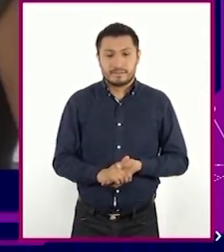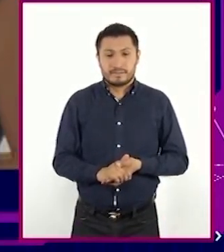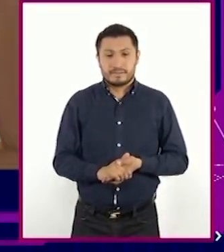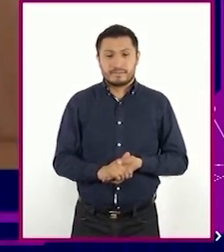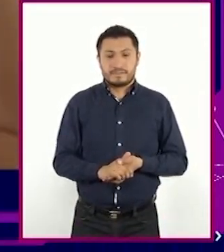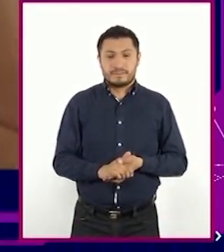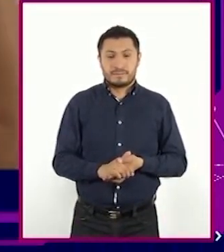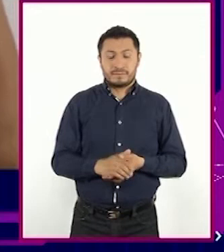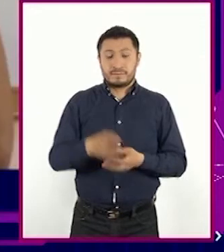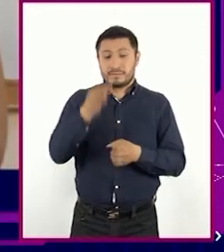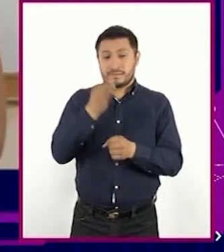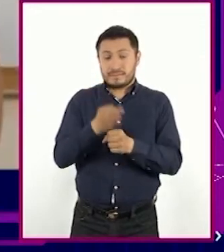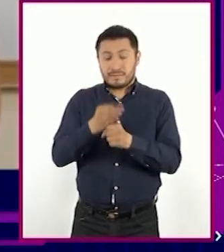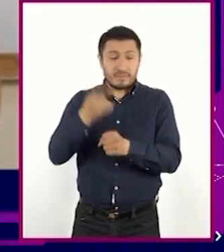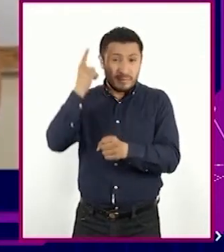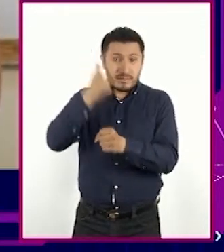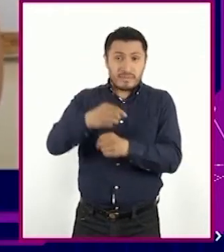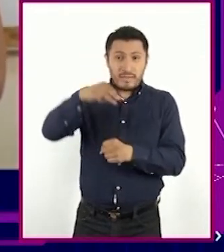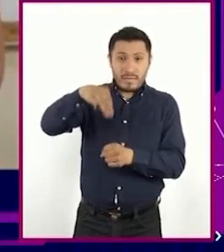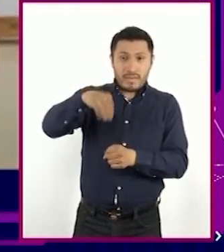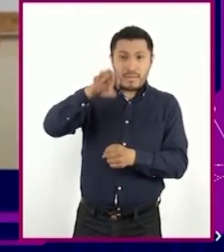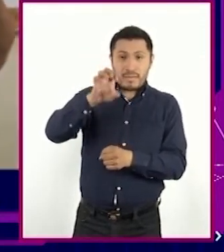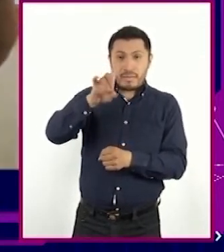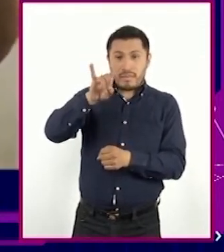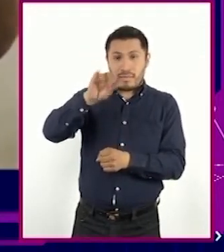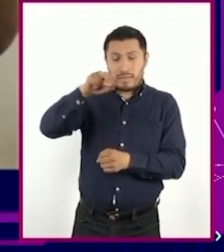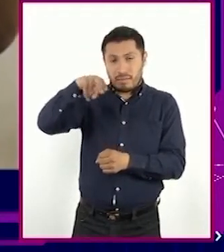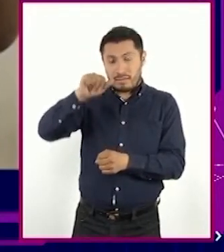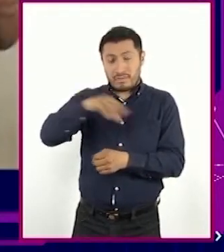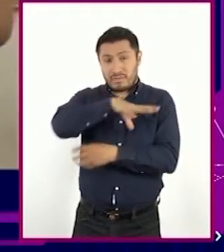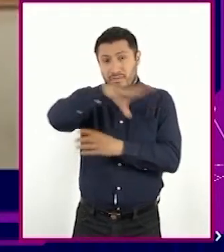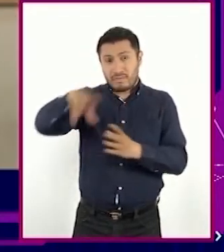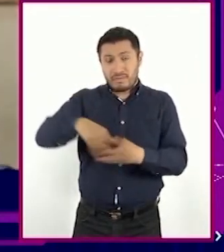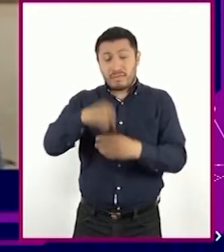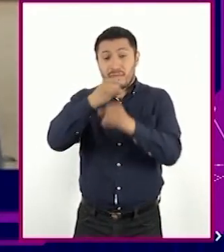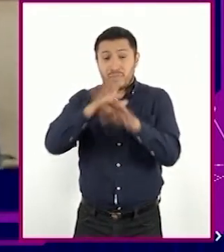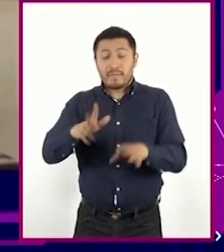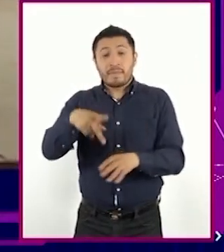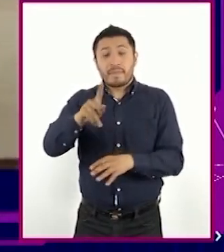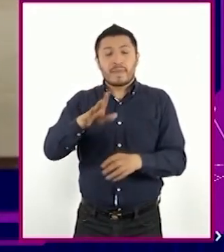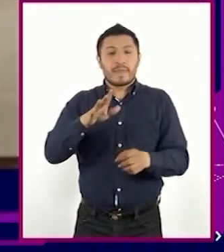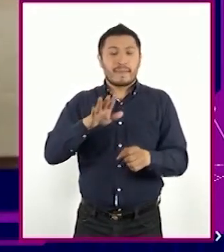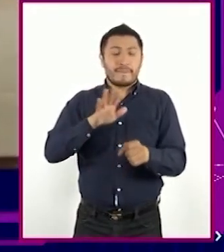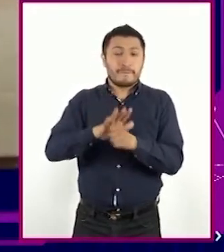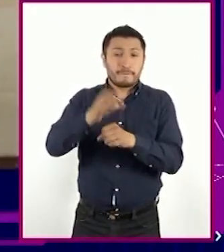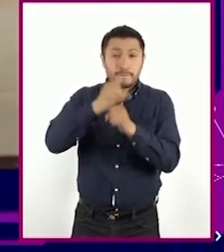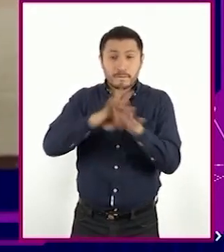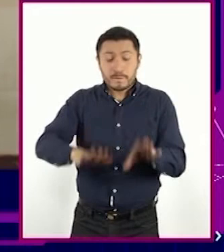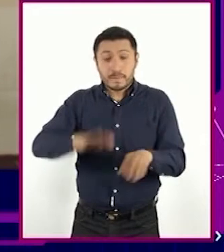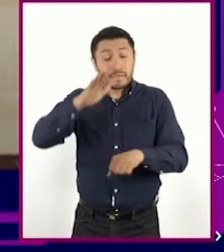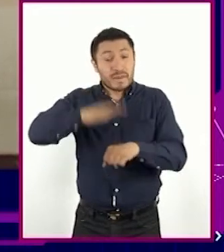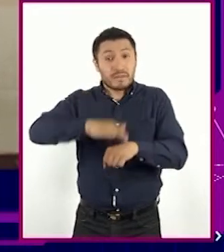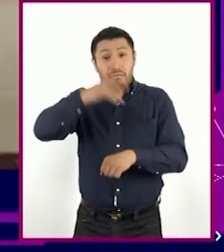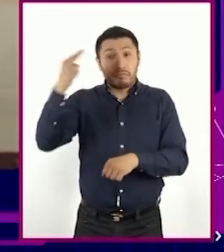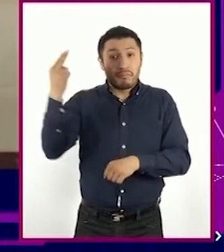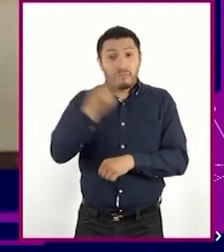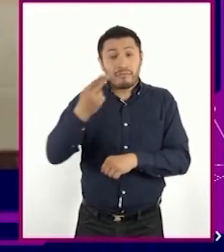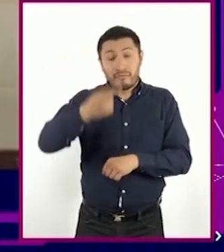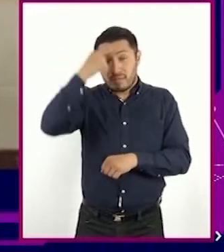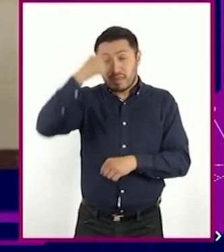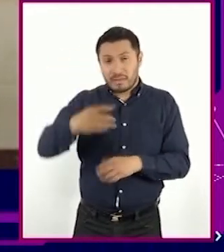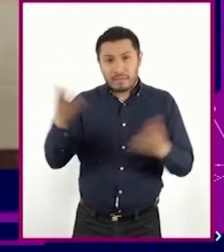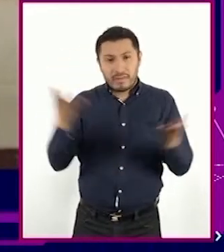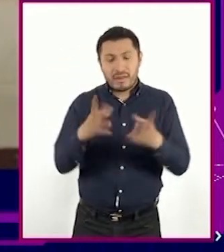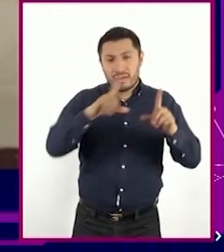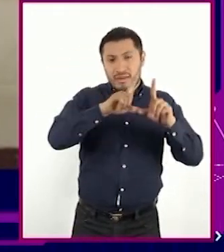Hemos encontrado la mediana del conjunto de datos. Pero, ¿qué otros datos necesitamos para construir una gráfica caja-brazos? ¿Y